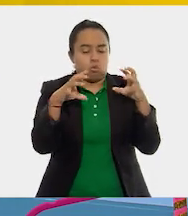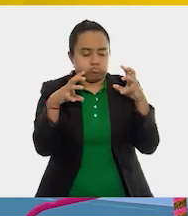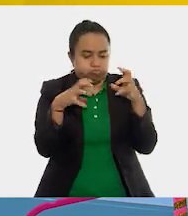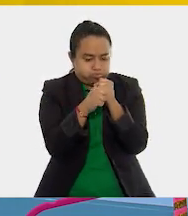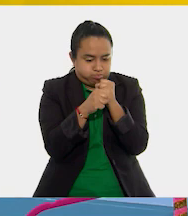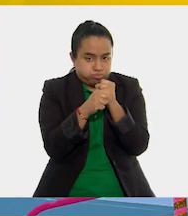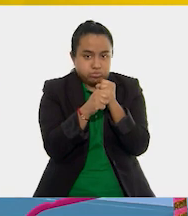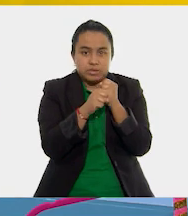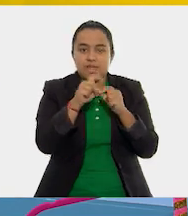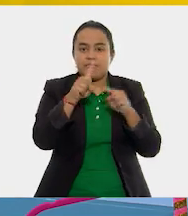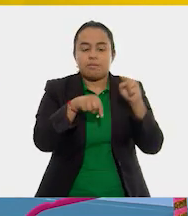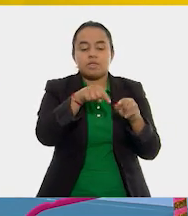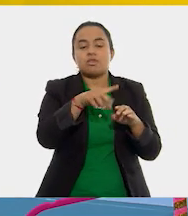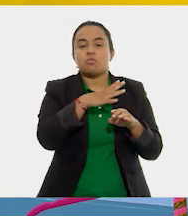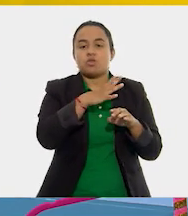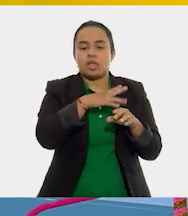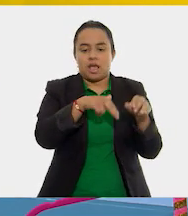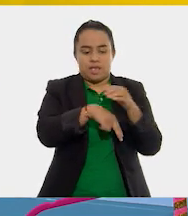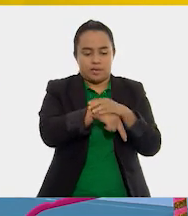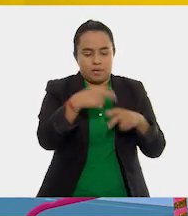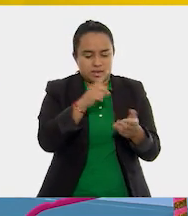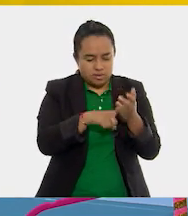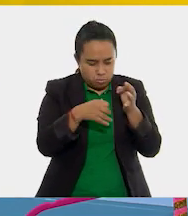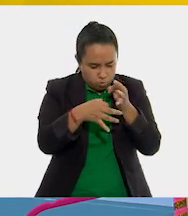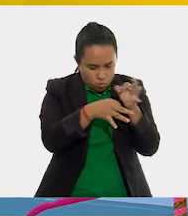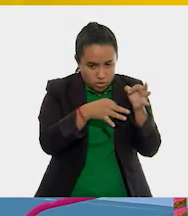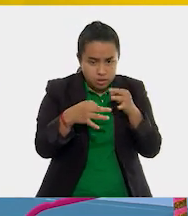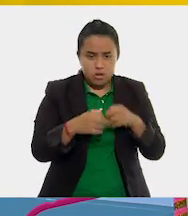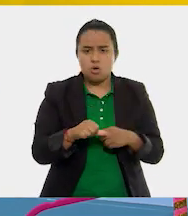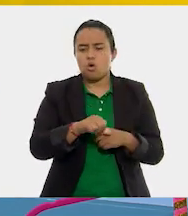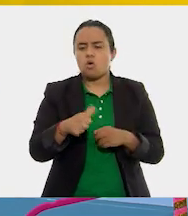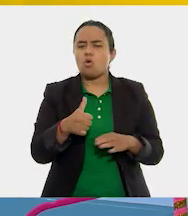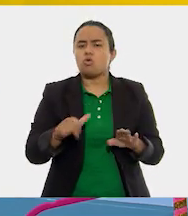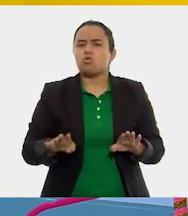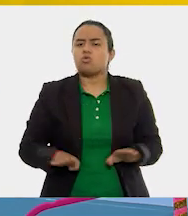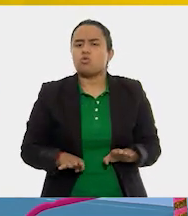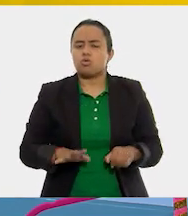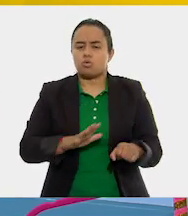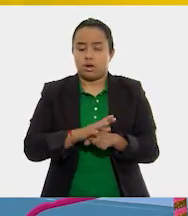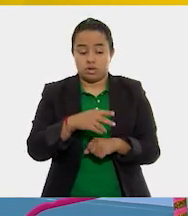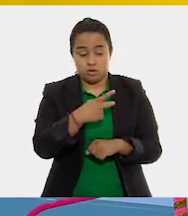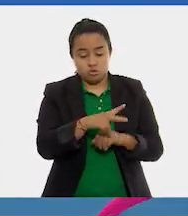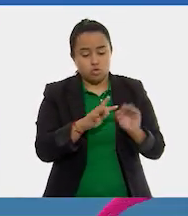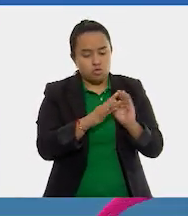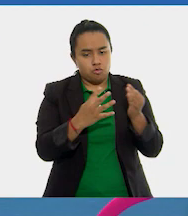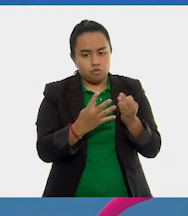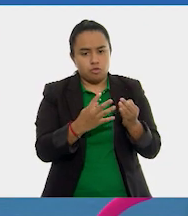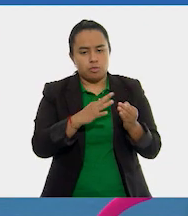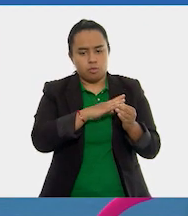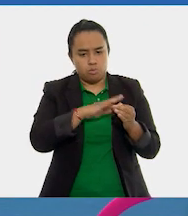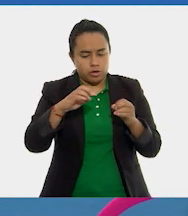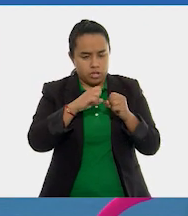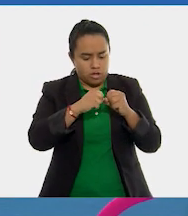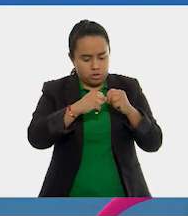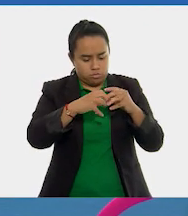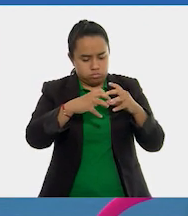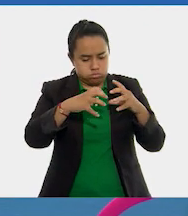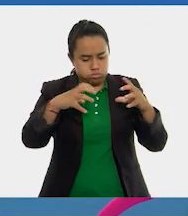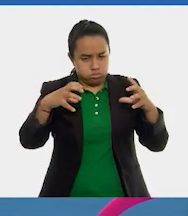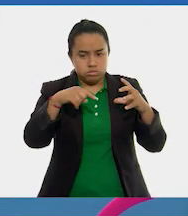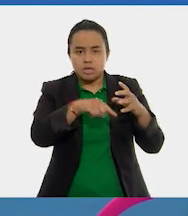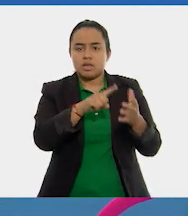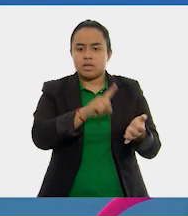a que existen espacios vacíos entre sus moléculas. Otra característica es que su forma se adapta para llenar el recipiente que